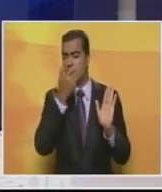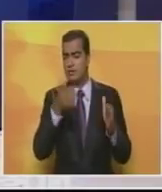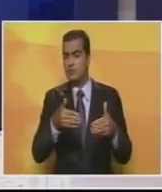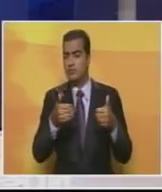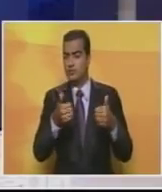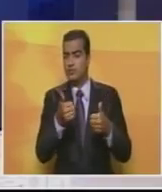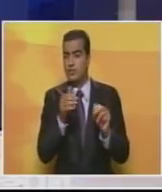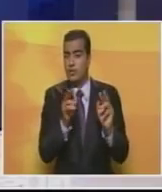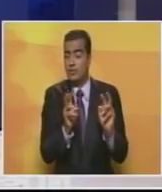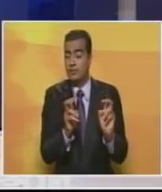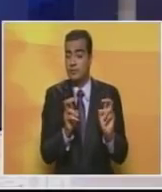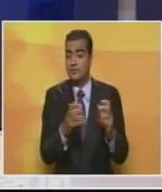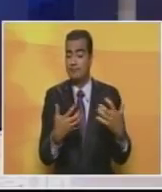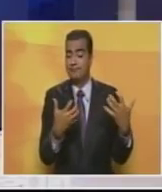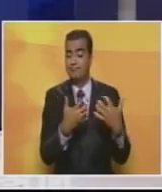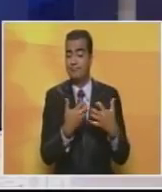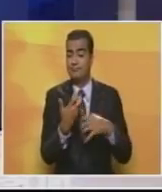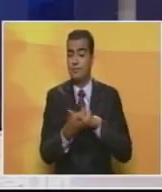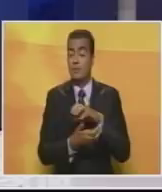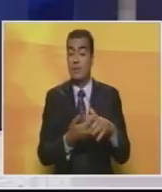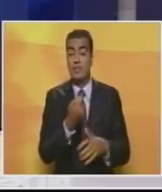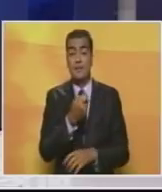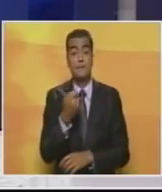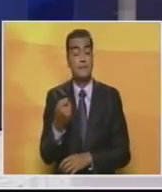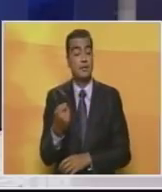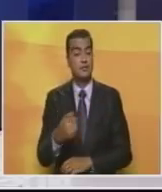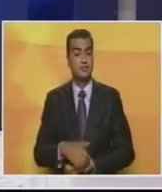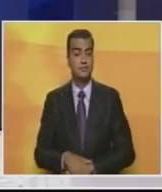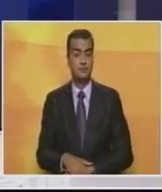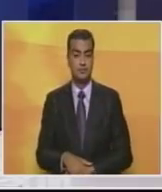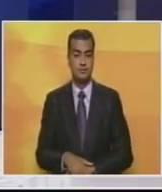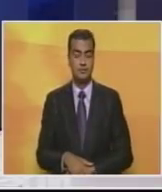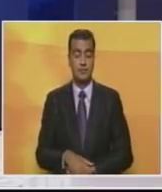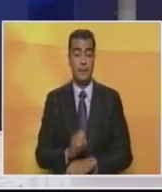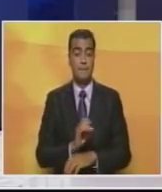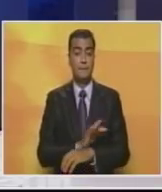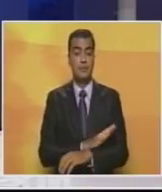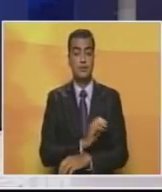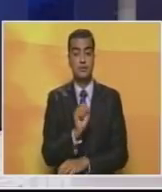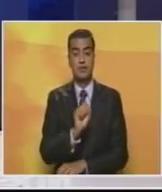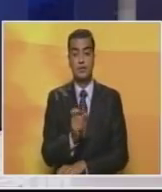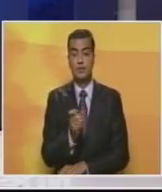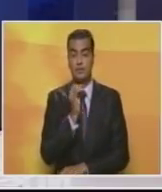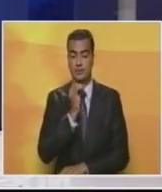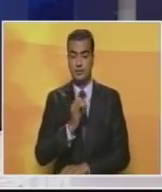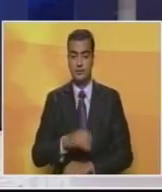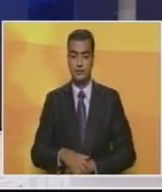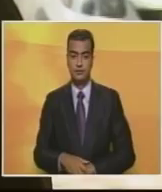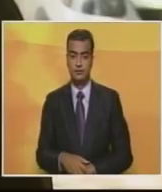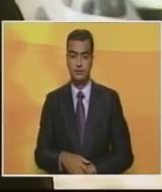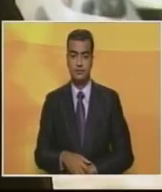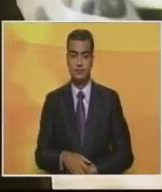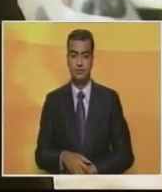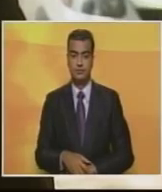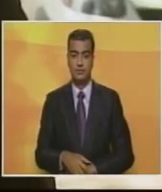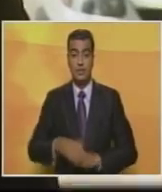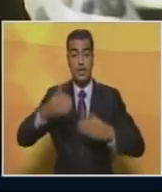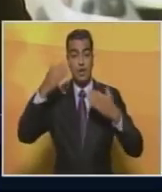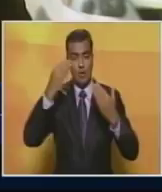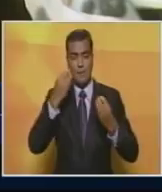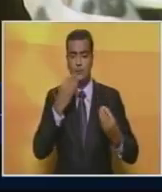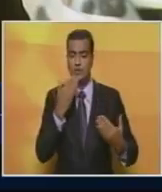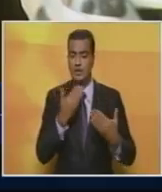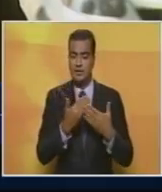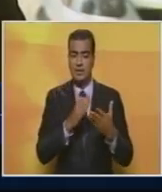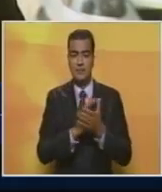nueva solución al conflicto del precio para el pasaje. Desde El Paraíso, Santiago Gutiérrez tiene los detalles. Hola, muchísimas